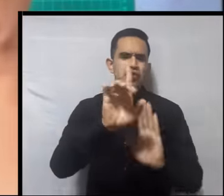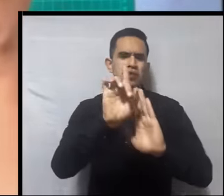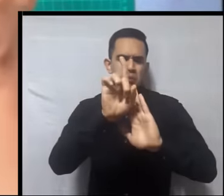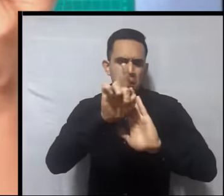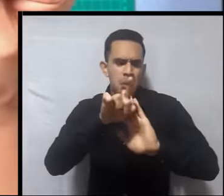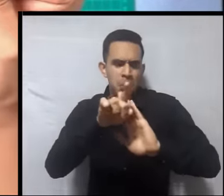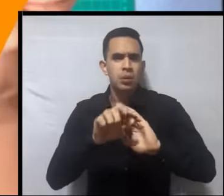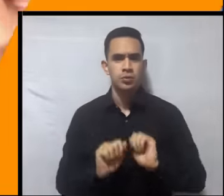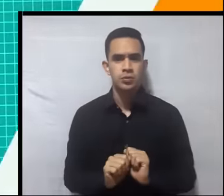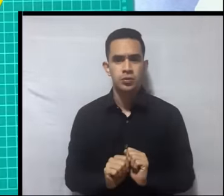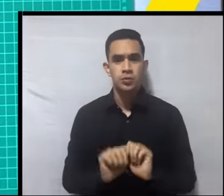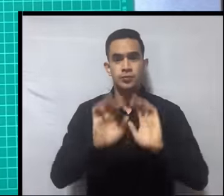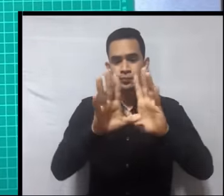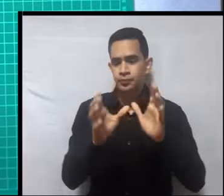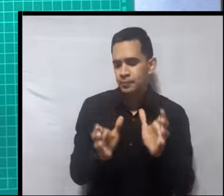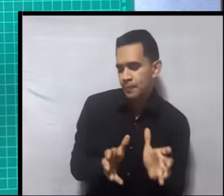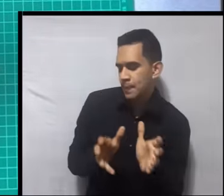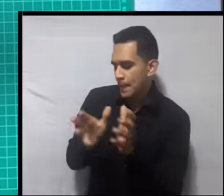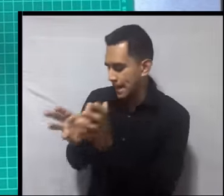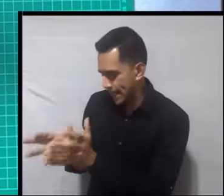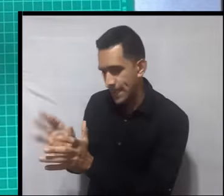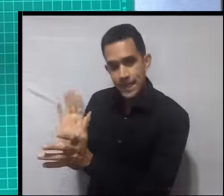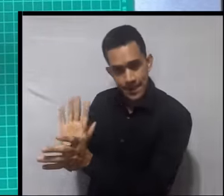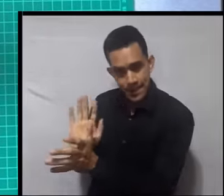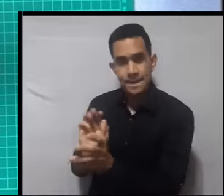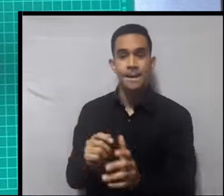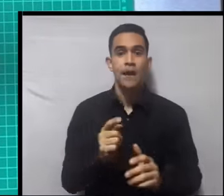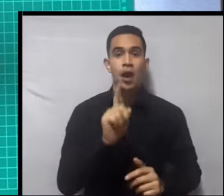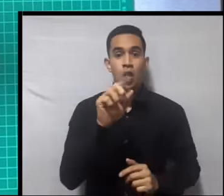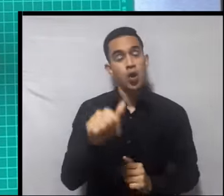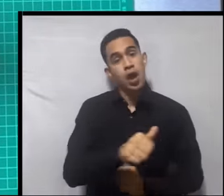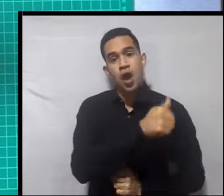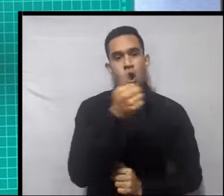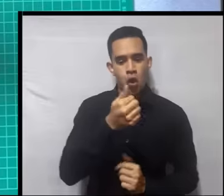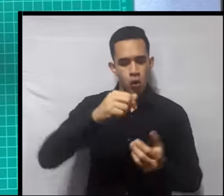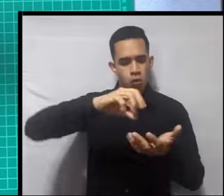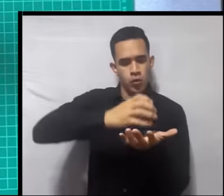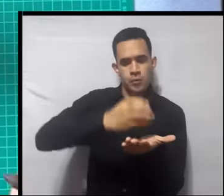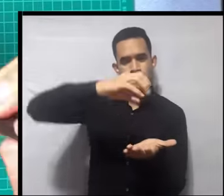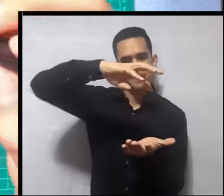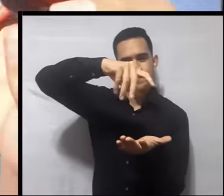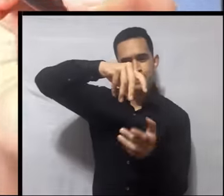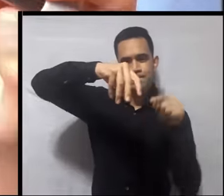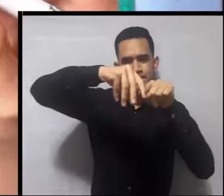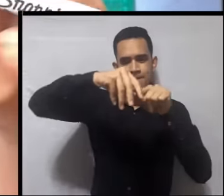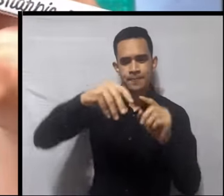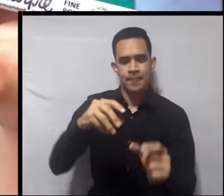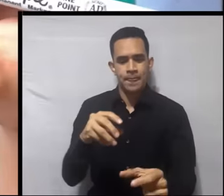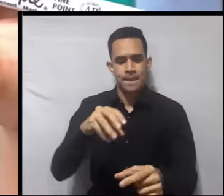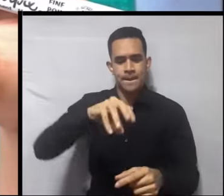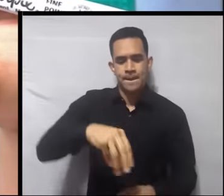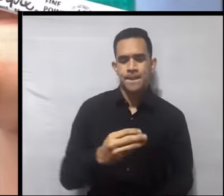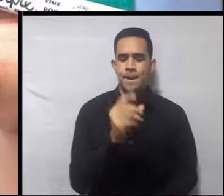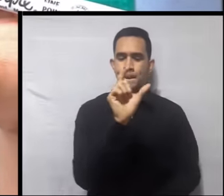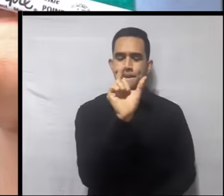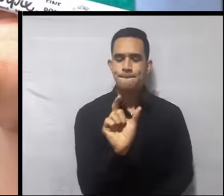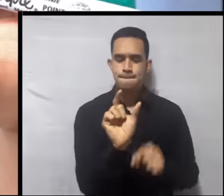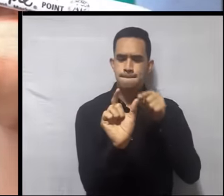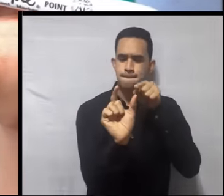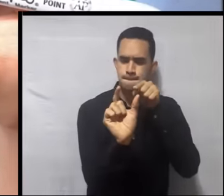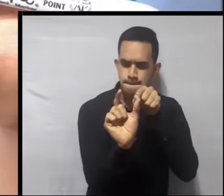seque. Mientras tanto, tomaré el sexto tapón donde realizaremos 3 perforaciones. Marcaremos la primera en el